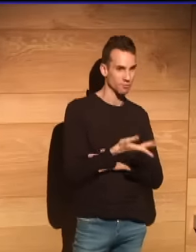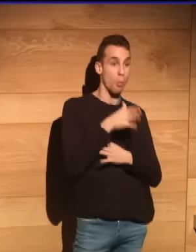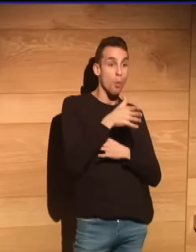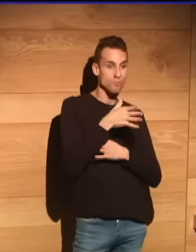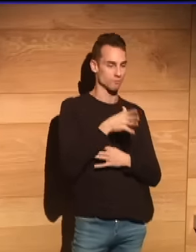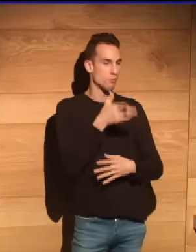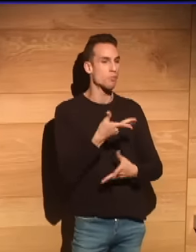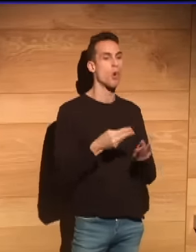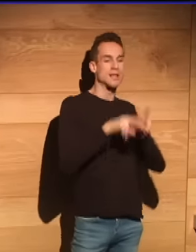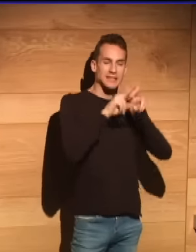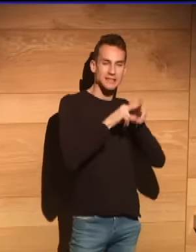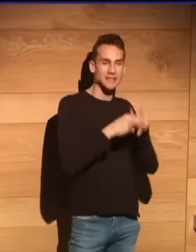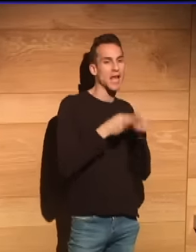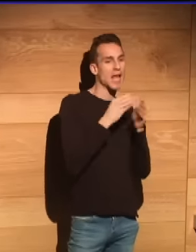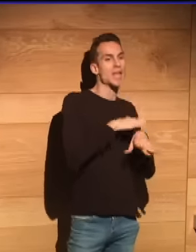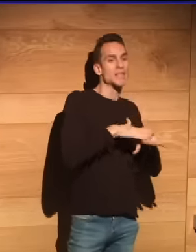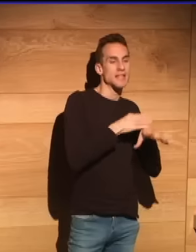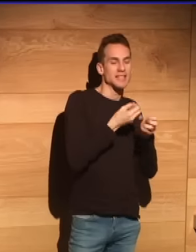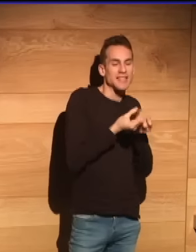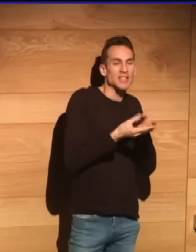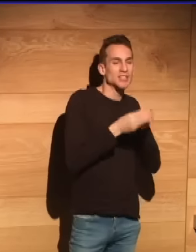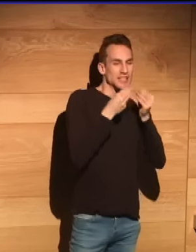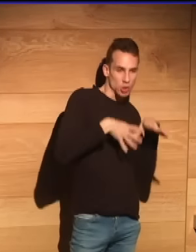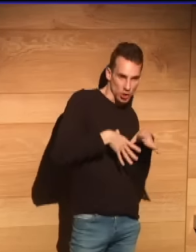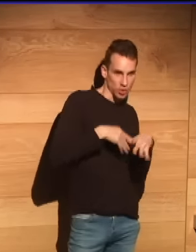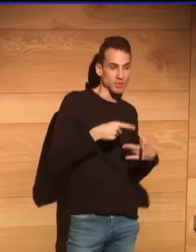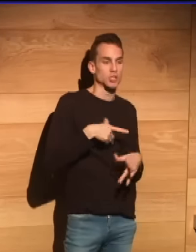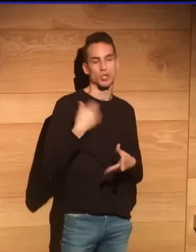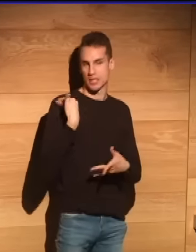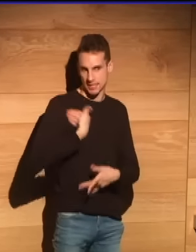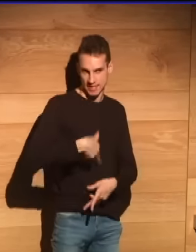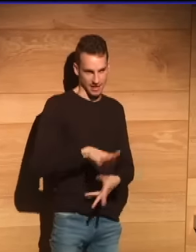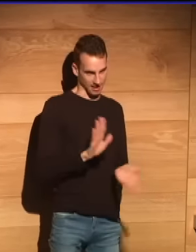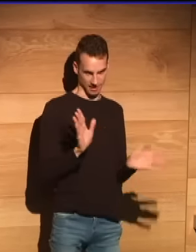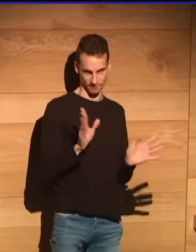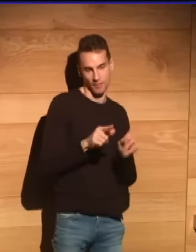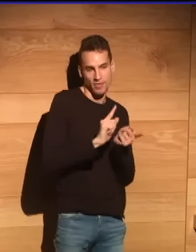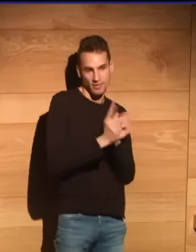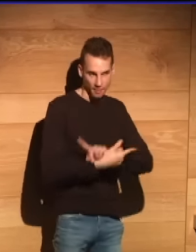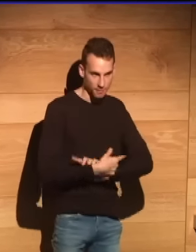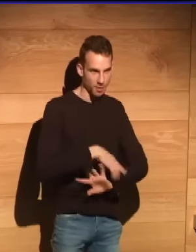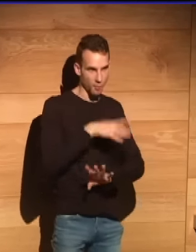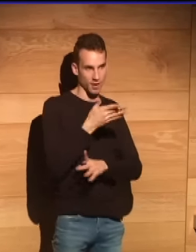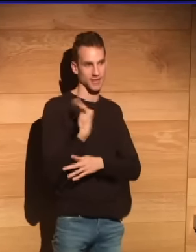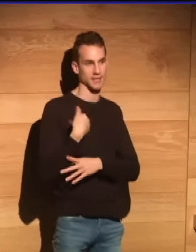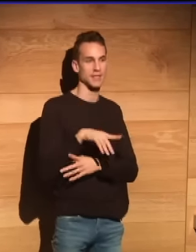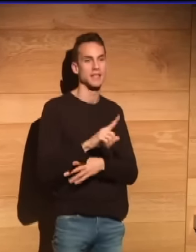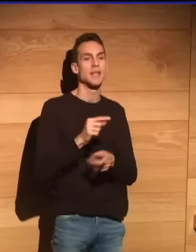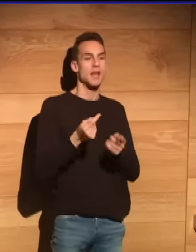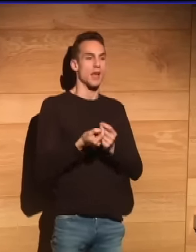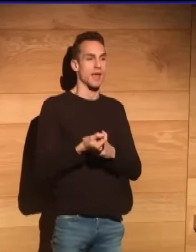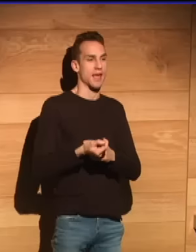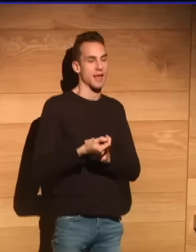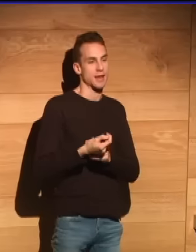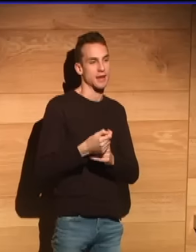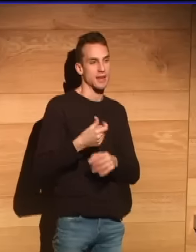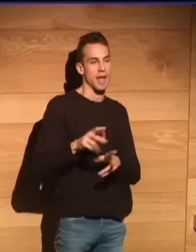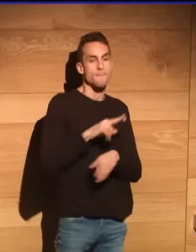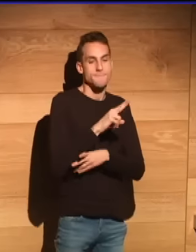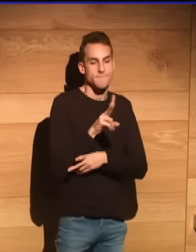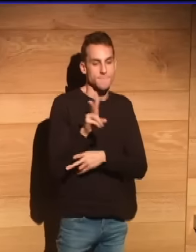pues incorporando lo que llamamos datos sintéticos en los modelos de entrenamiento, pues desactivando la variable género para que eso